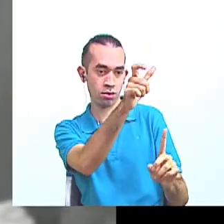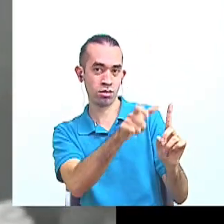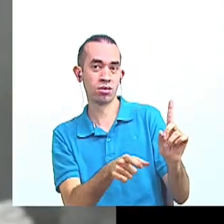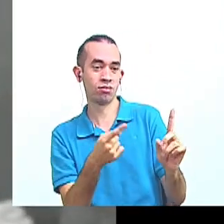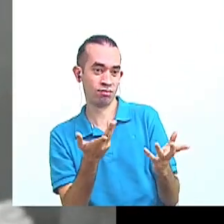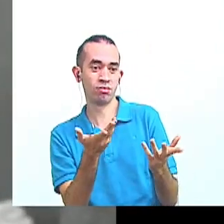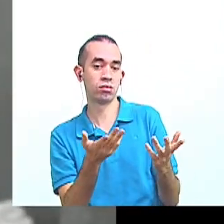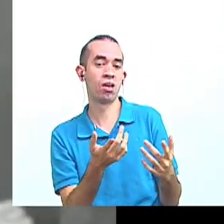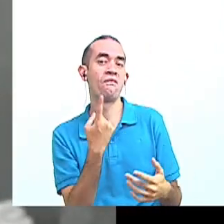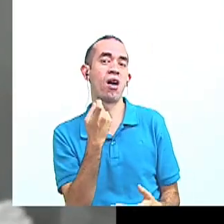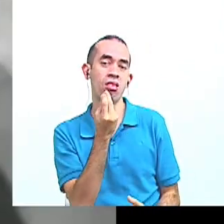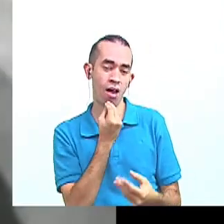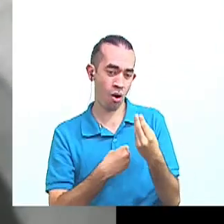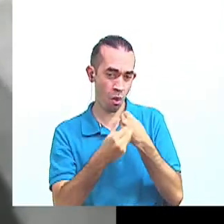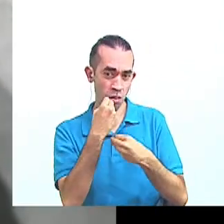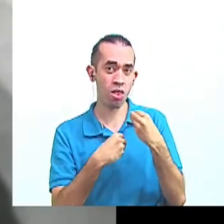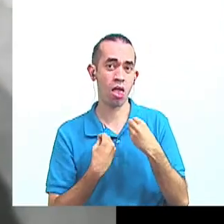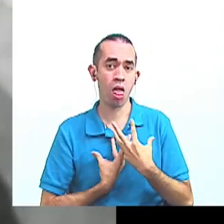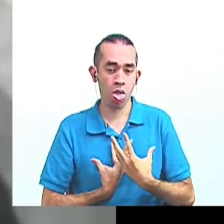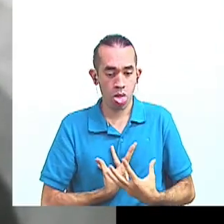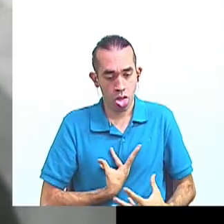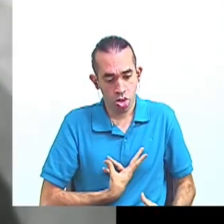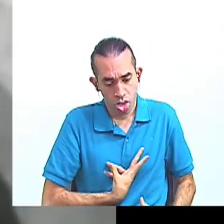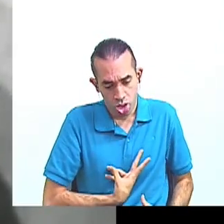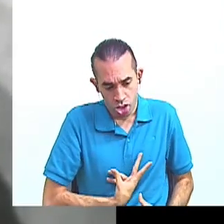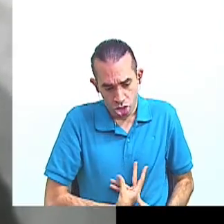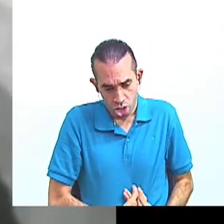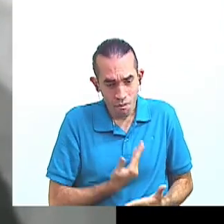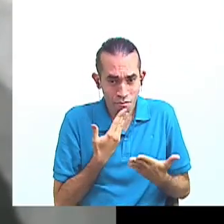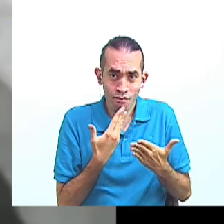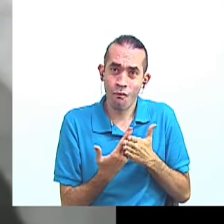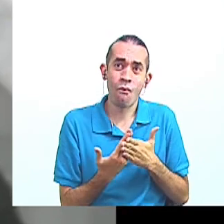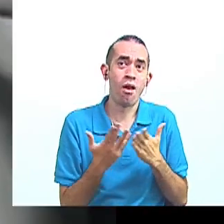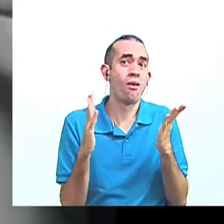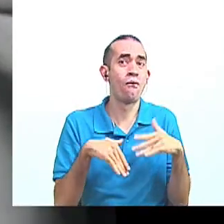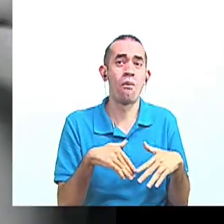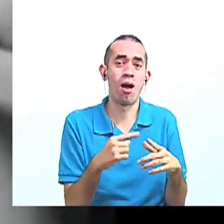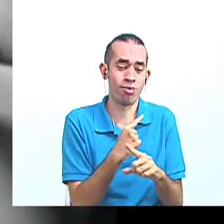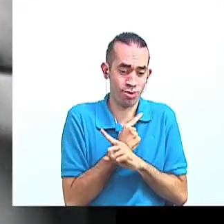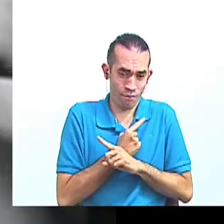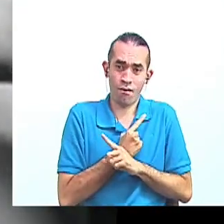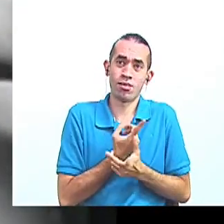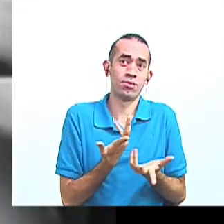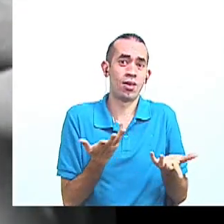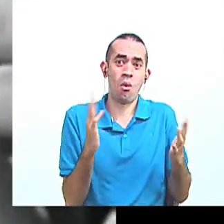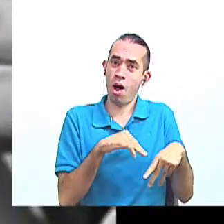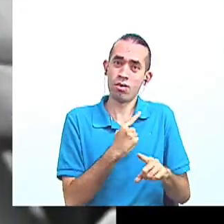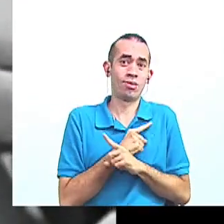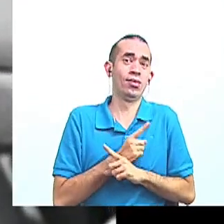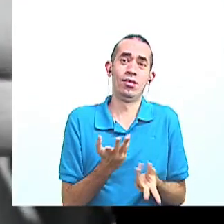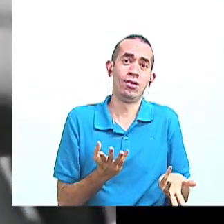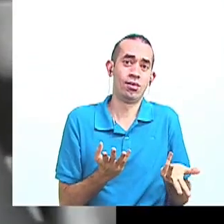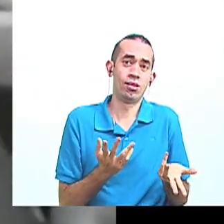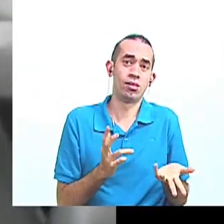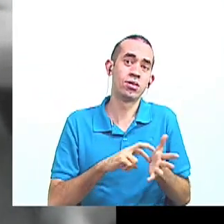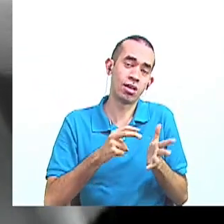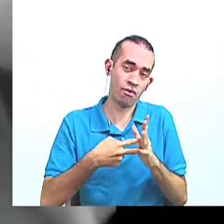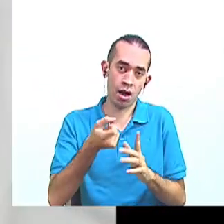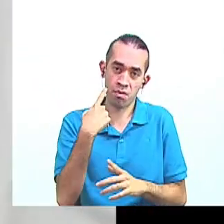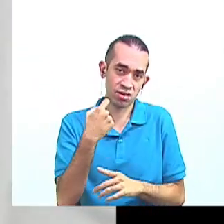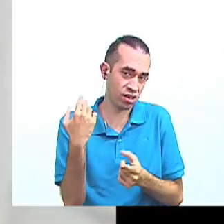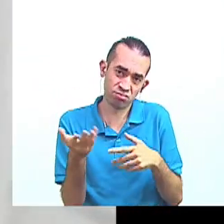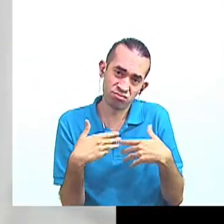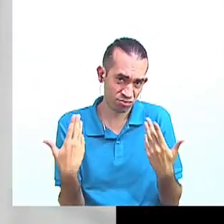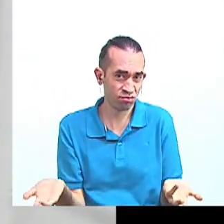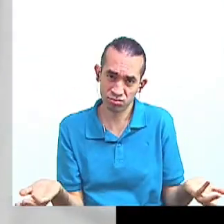en la desnutrición y los organismos carecen de la defensa puesta en ellos por la naturaleza, las medicinas sobran, o